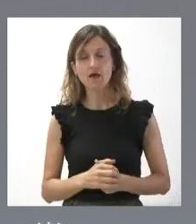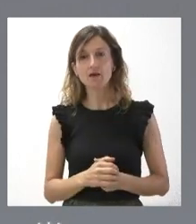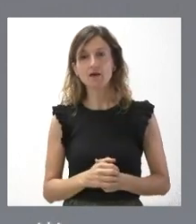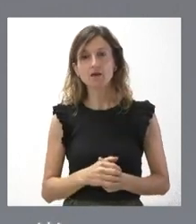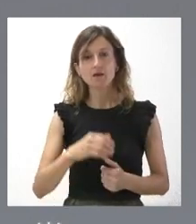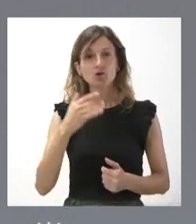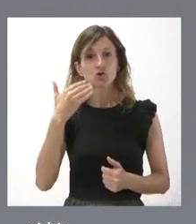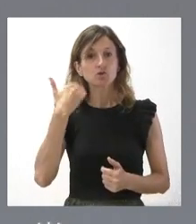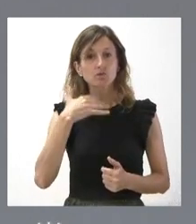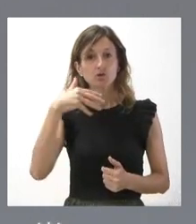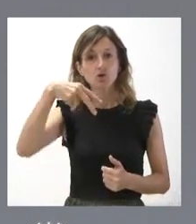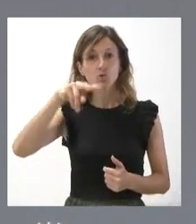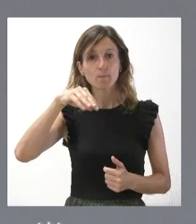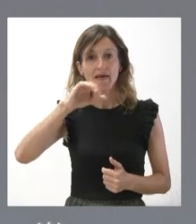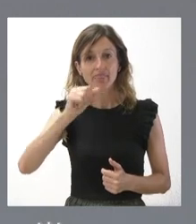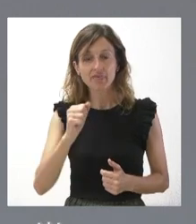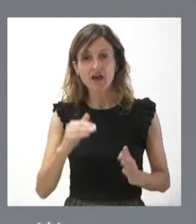Numancia, San Juan,